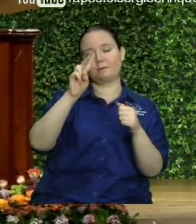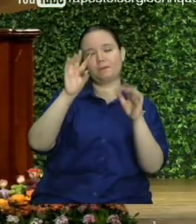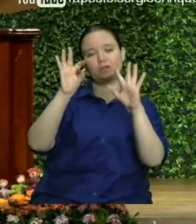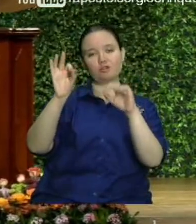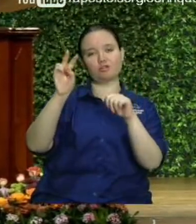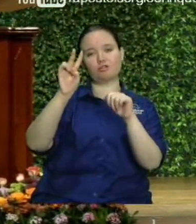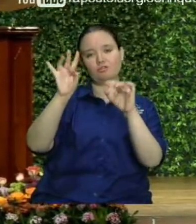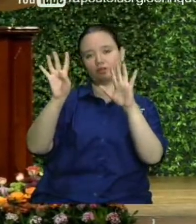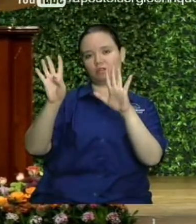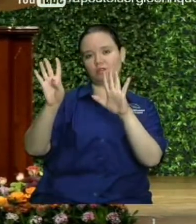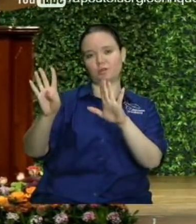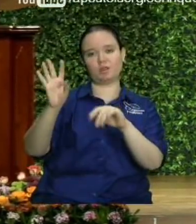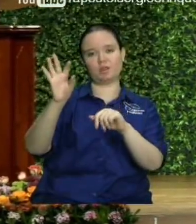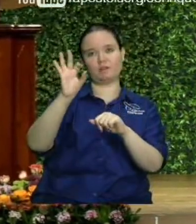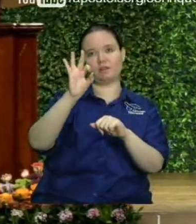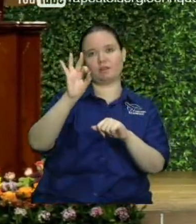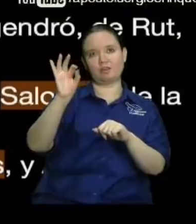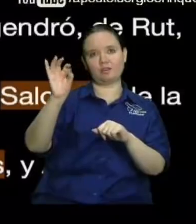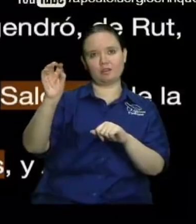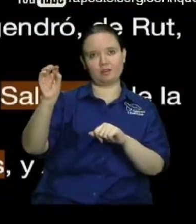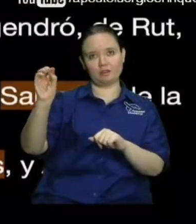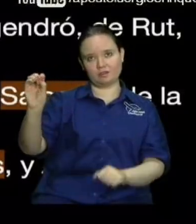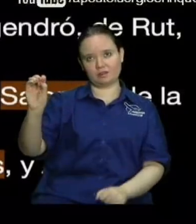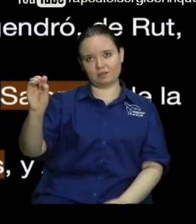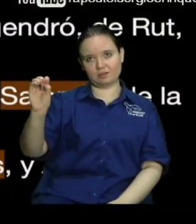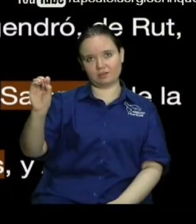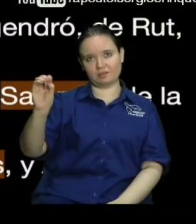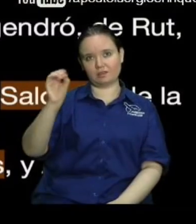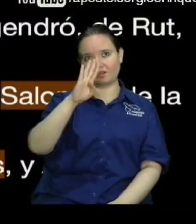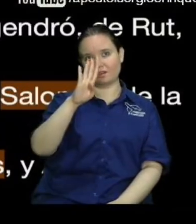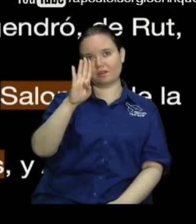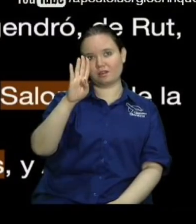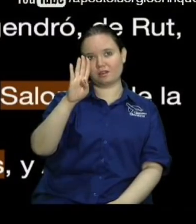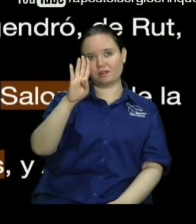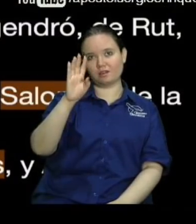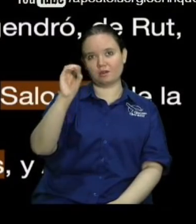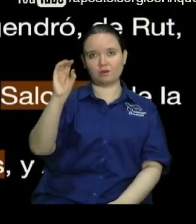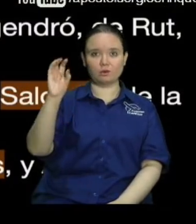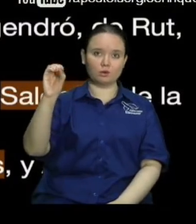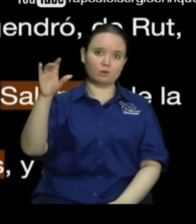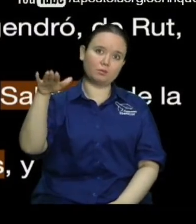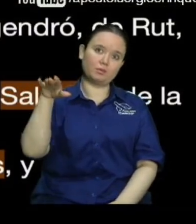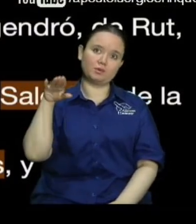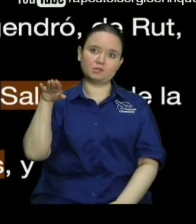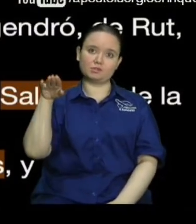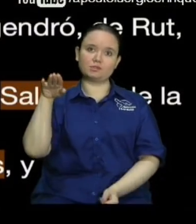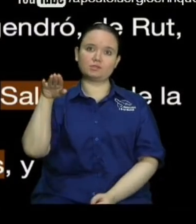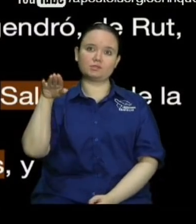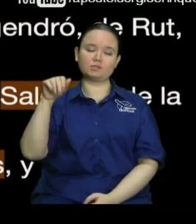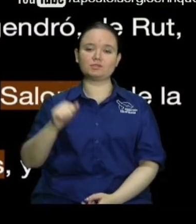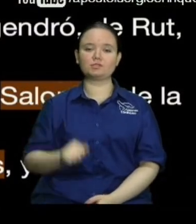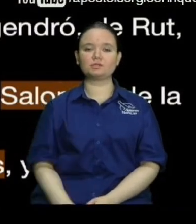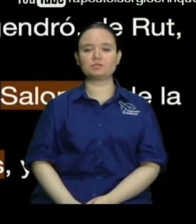28, Salmón 29. Vos, la 30 generación.